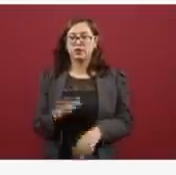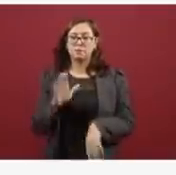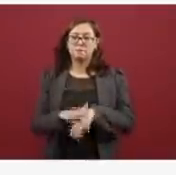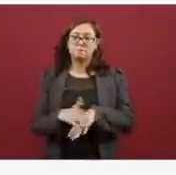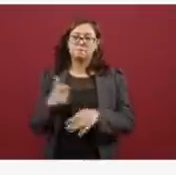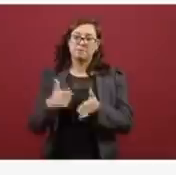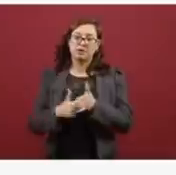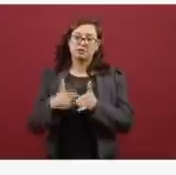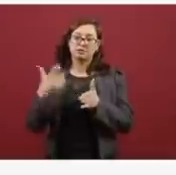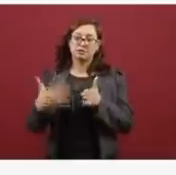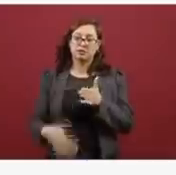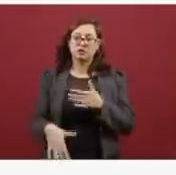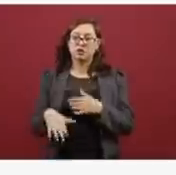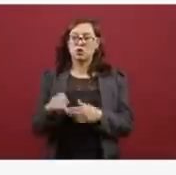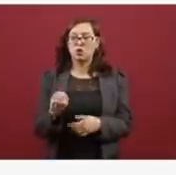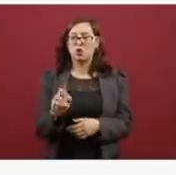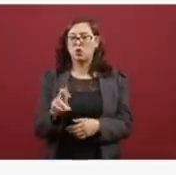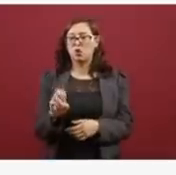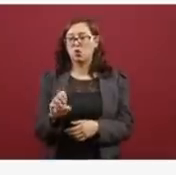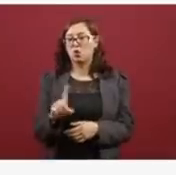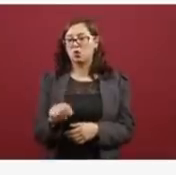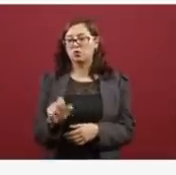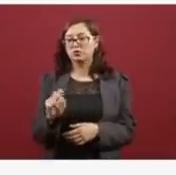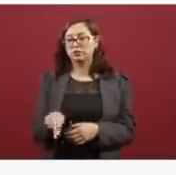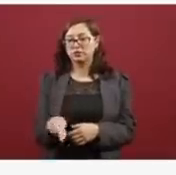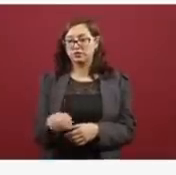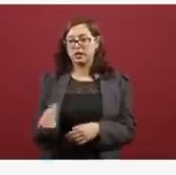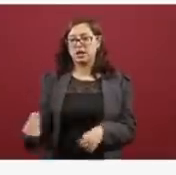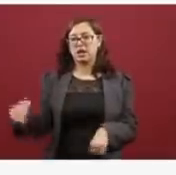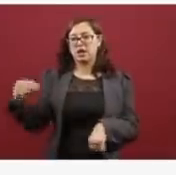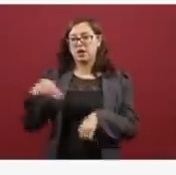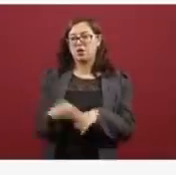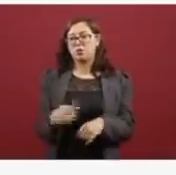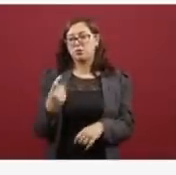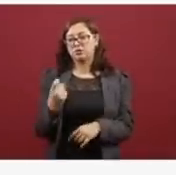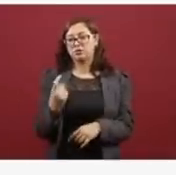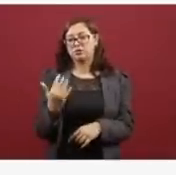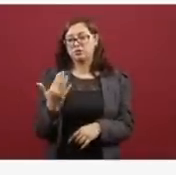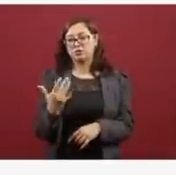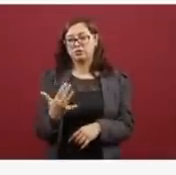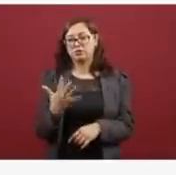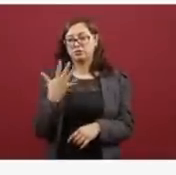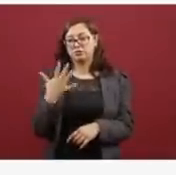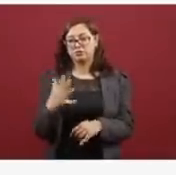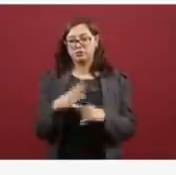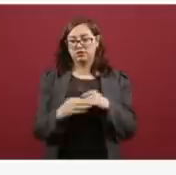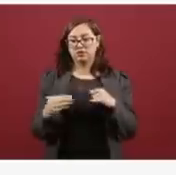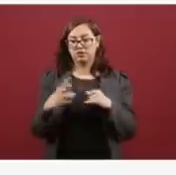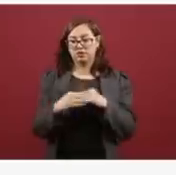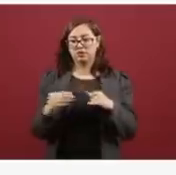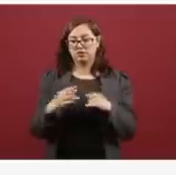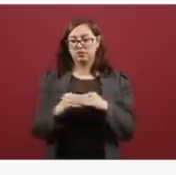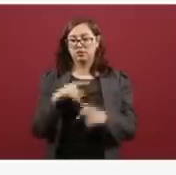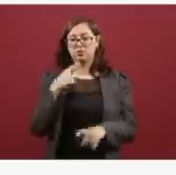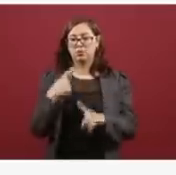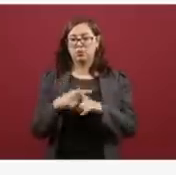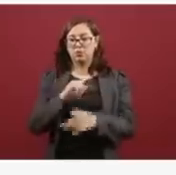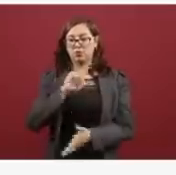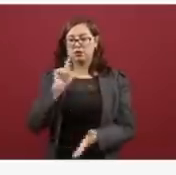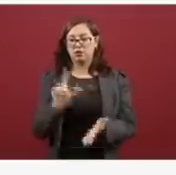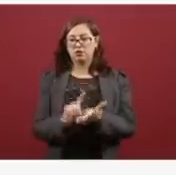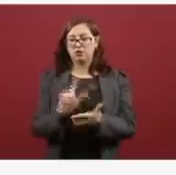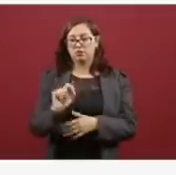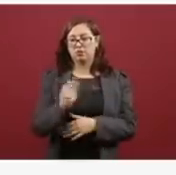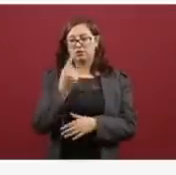económicas por sant que le está aumentando un peso 55 centavos con precio de venta por litro al público de 21-11